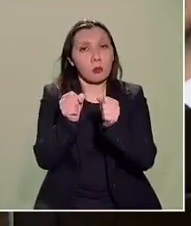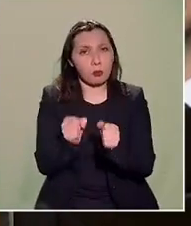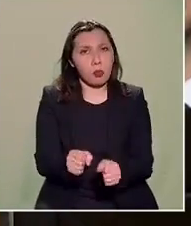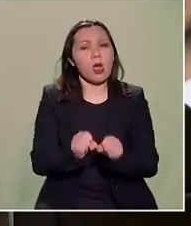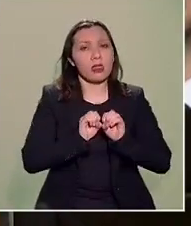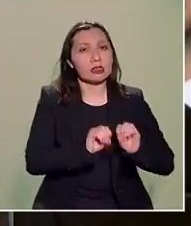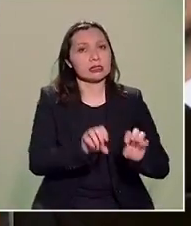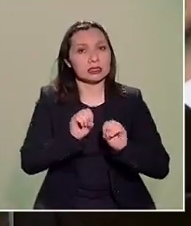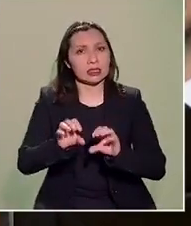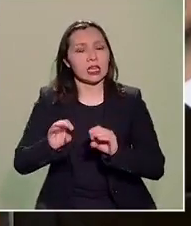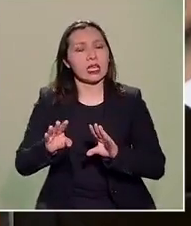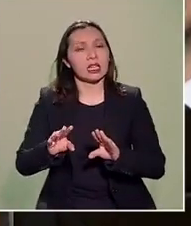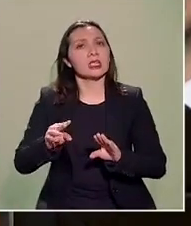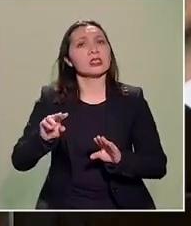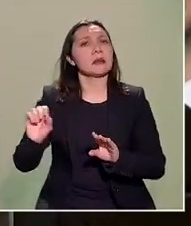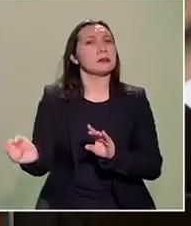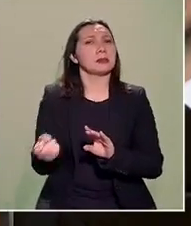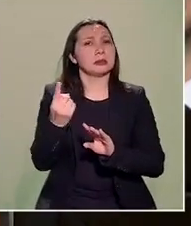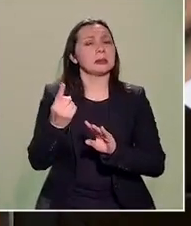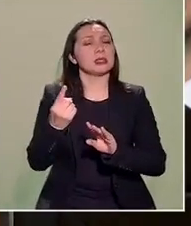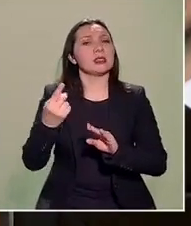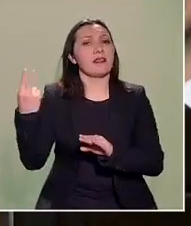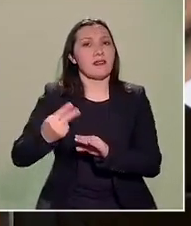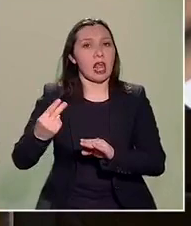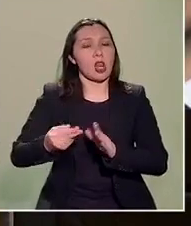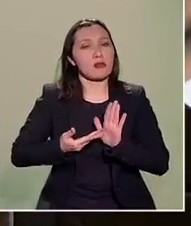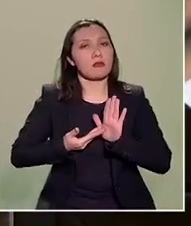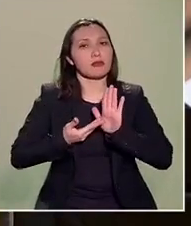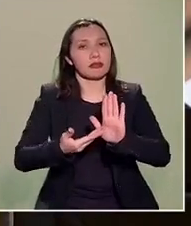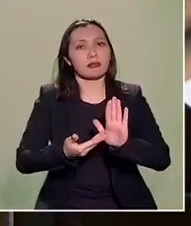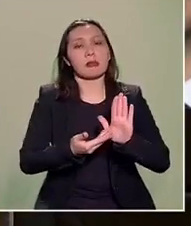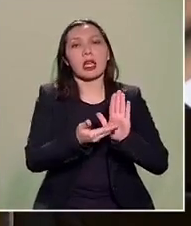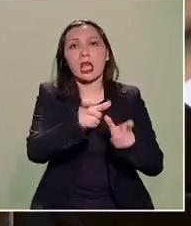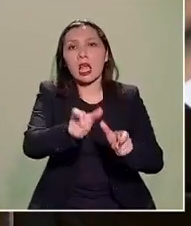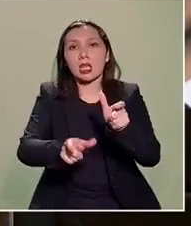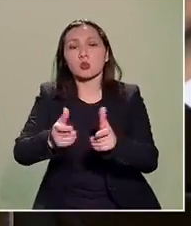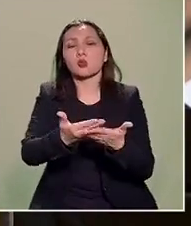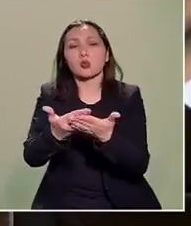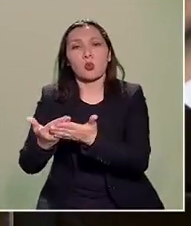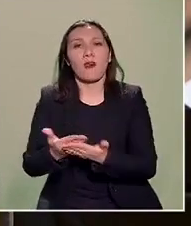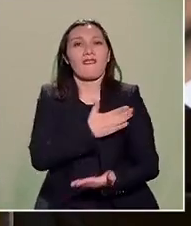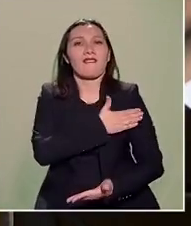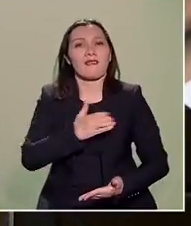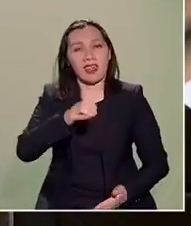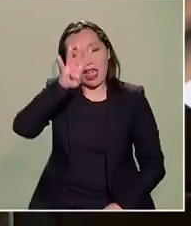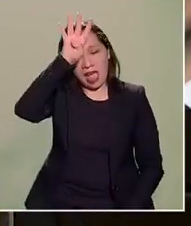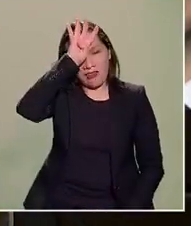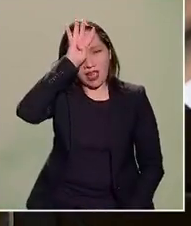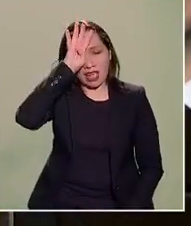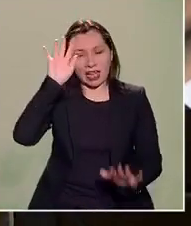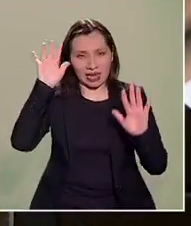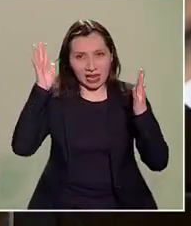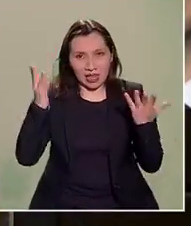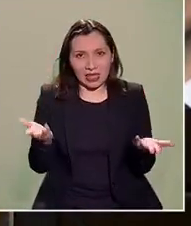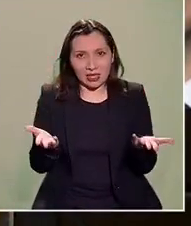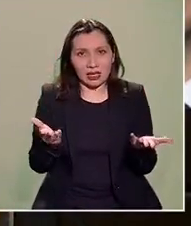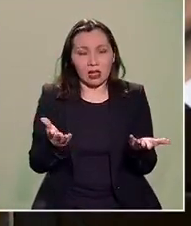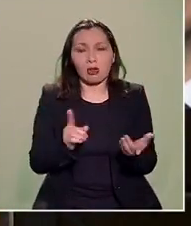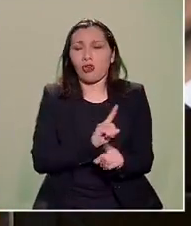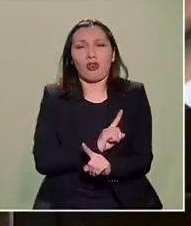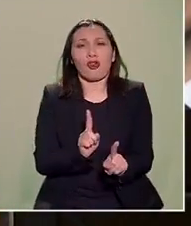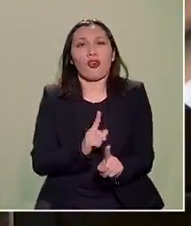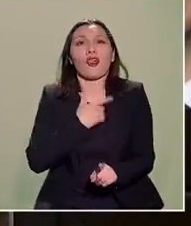impartir principios y valores a los estudiantes de la fe evangélica protestante no